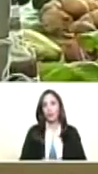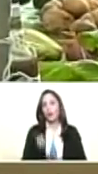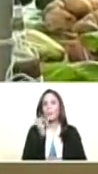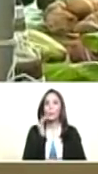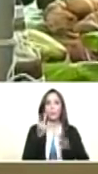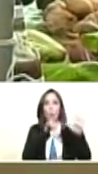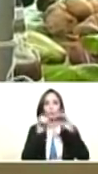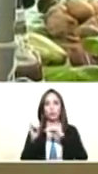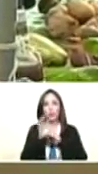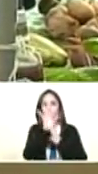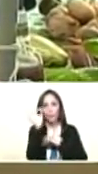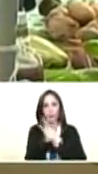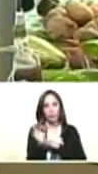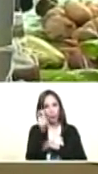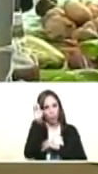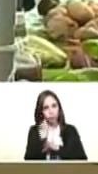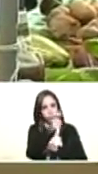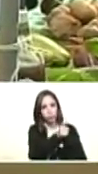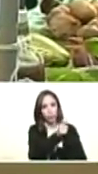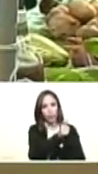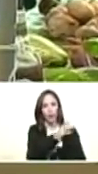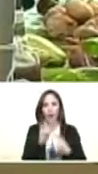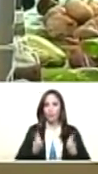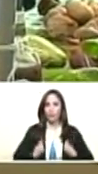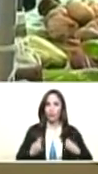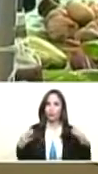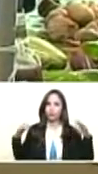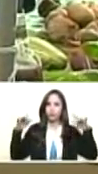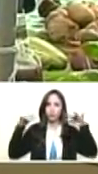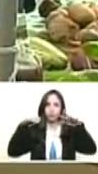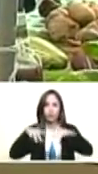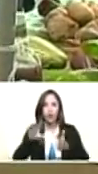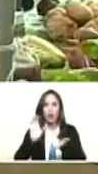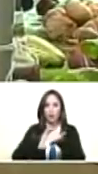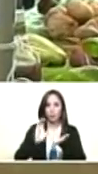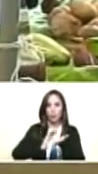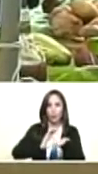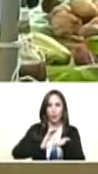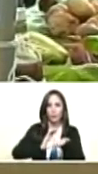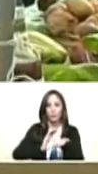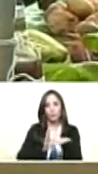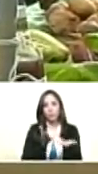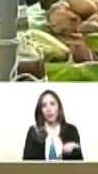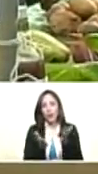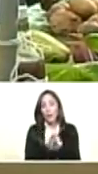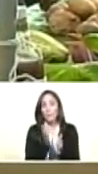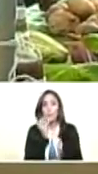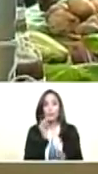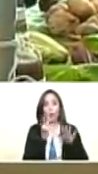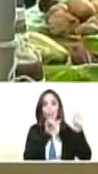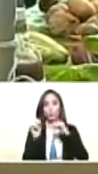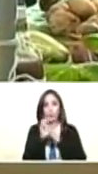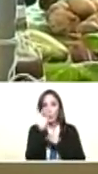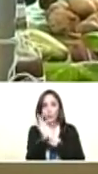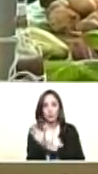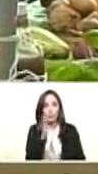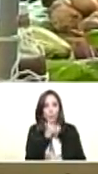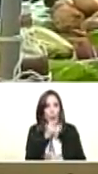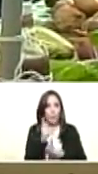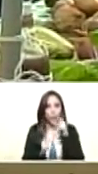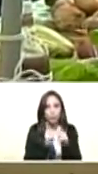ciudades, vamos a nosotros a conformarnos con que ese 80% sea no productivo.